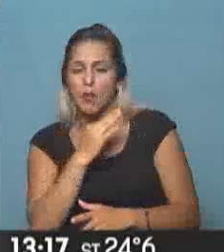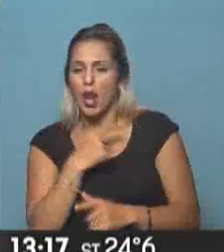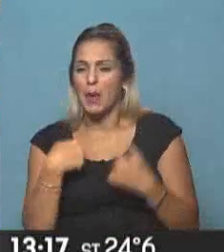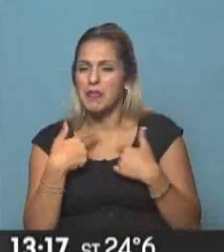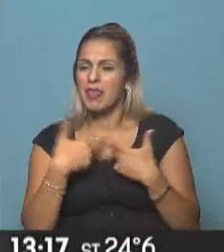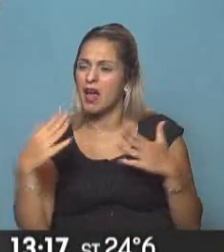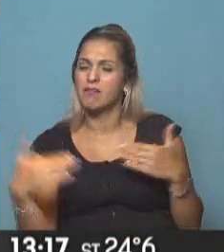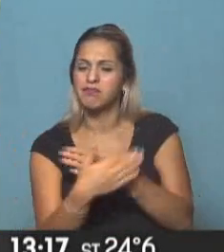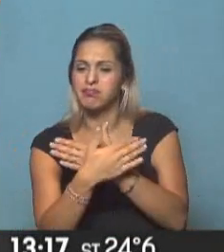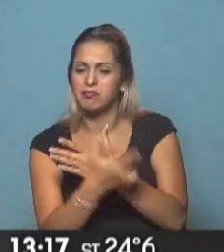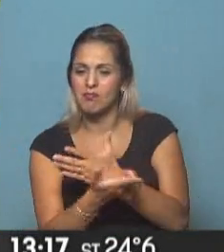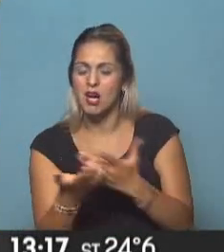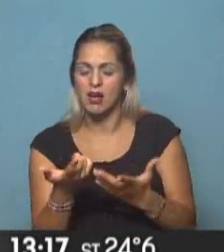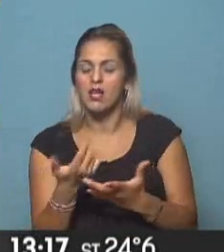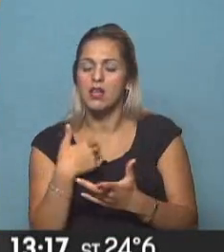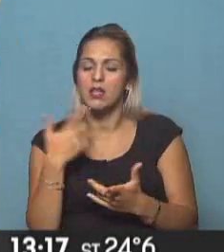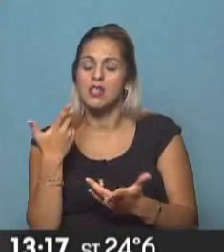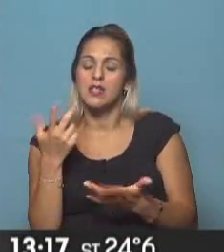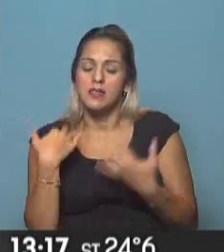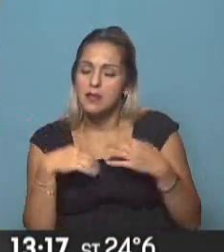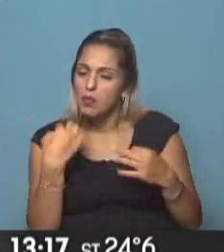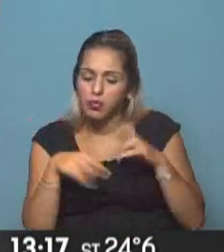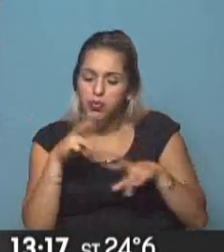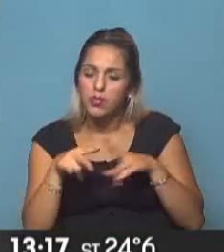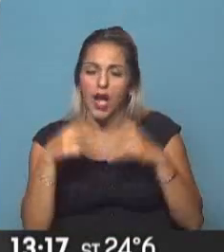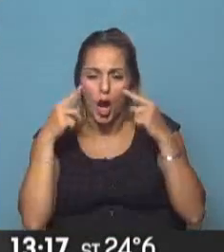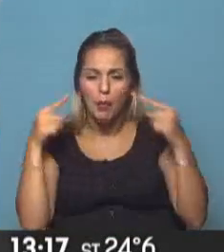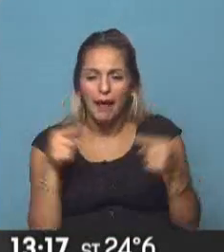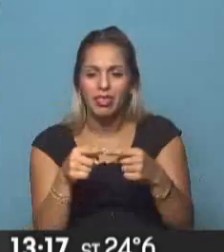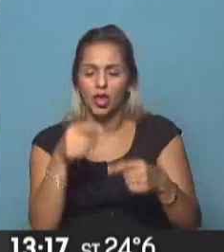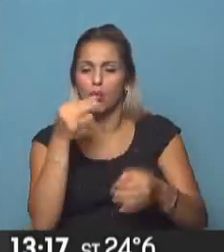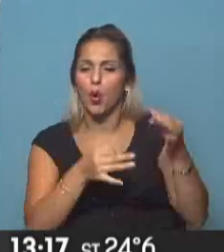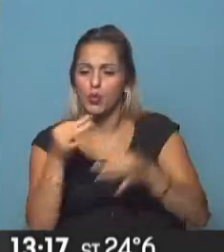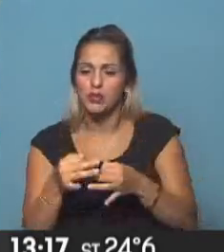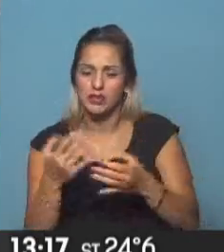en búsqueda de justicia, de cárcel a los responsables y en definitiva de un país mejor.